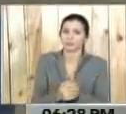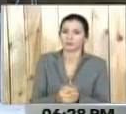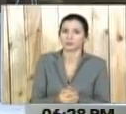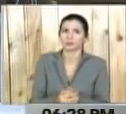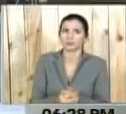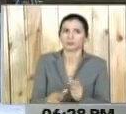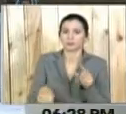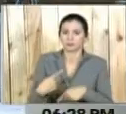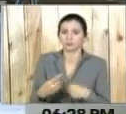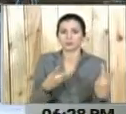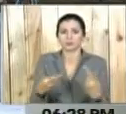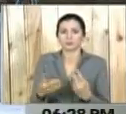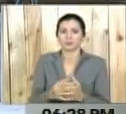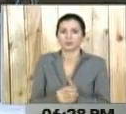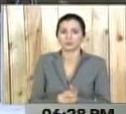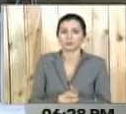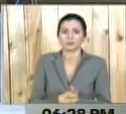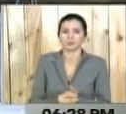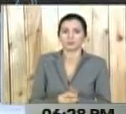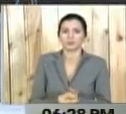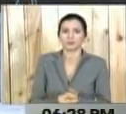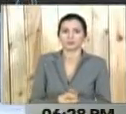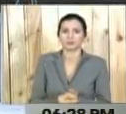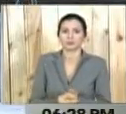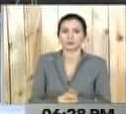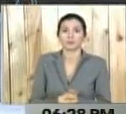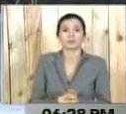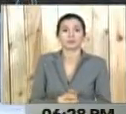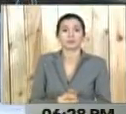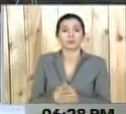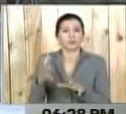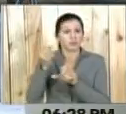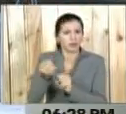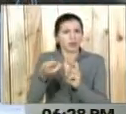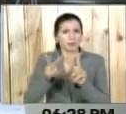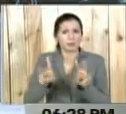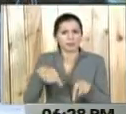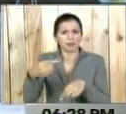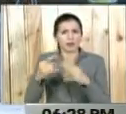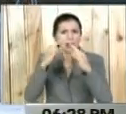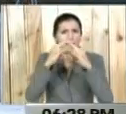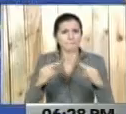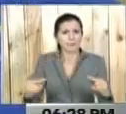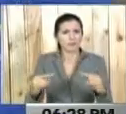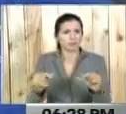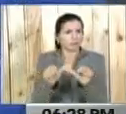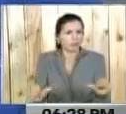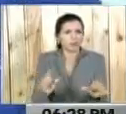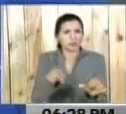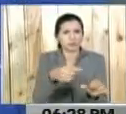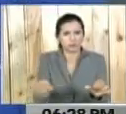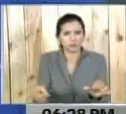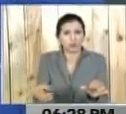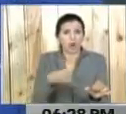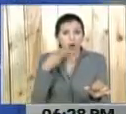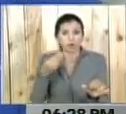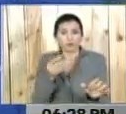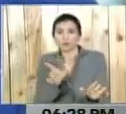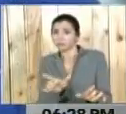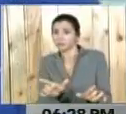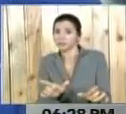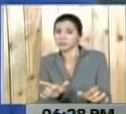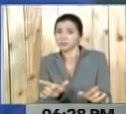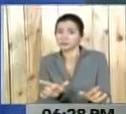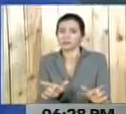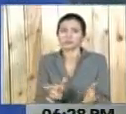mañana. Bueno, primero que mañana que reine la paz. ¿Cómo es la cosa? ¿Es un campamento que va a estar fijo ahí? Chamo, vamos a marchar. ¿Usted no